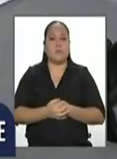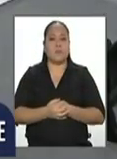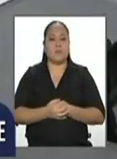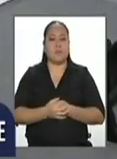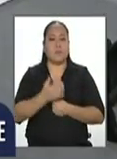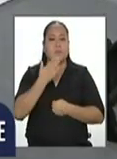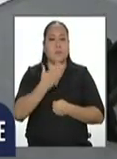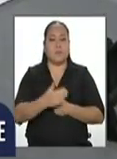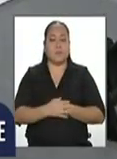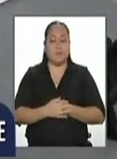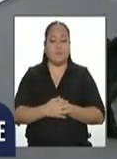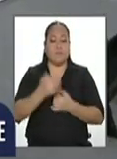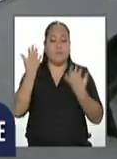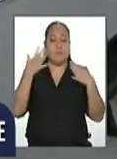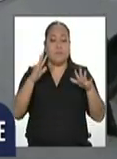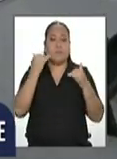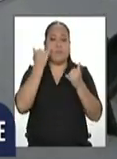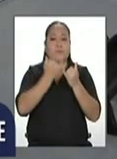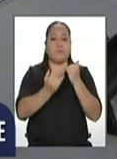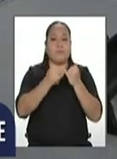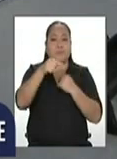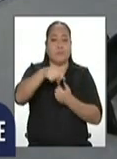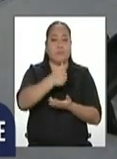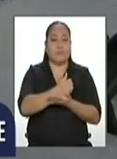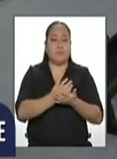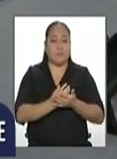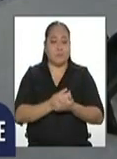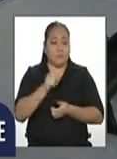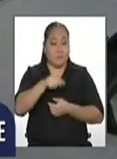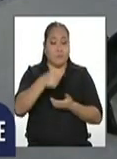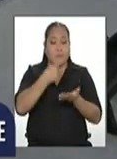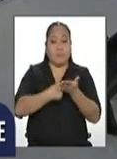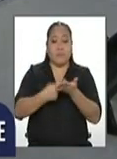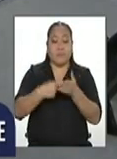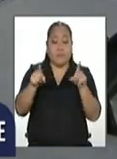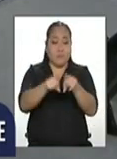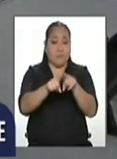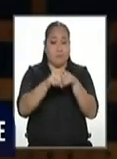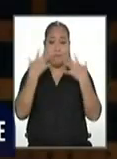Gracias. Ha terminado este bloque y con esto el debate también.